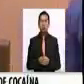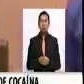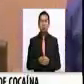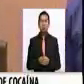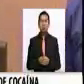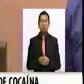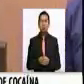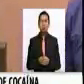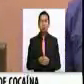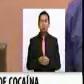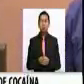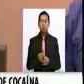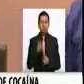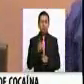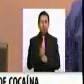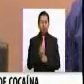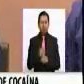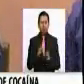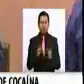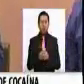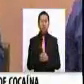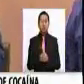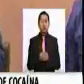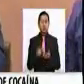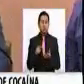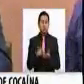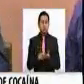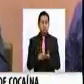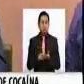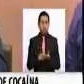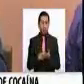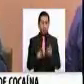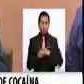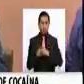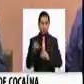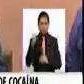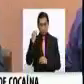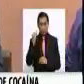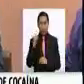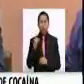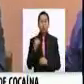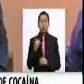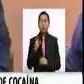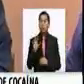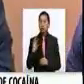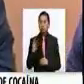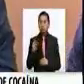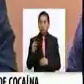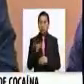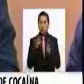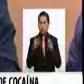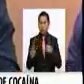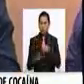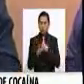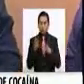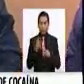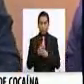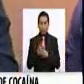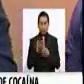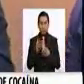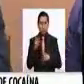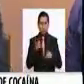si evidentemente eso la iniciativa del viceministerio de seguridad ciudadana